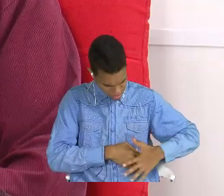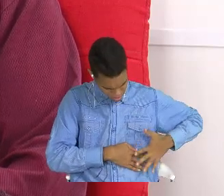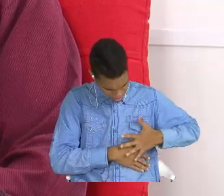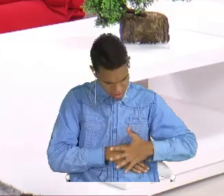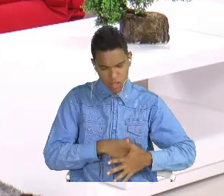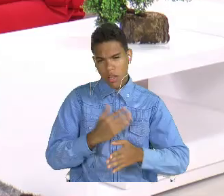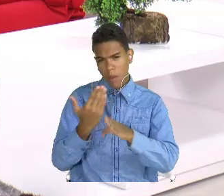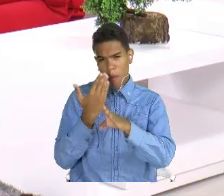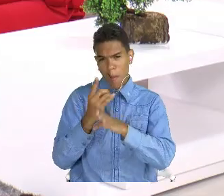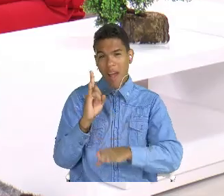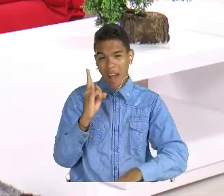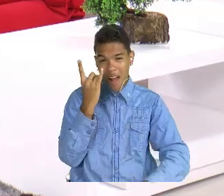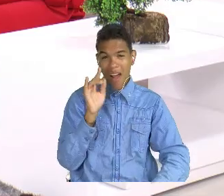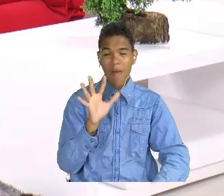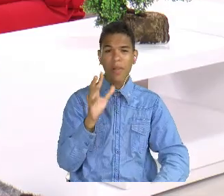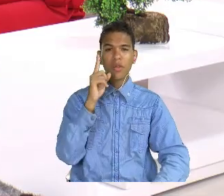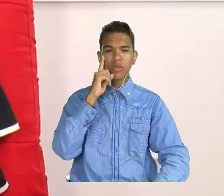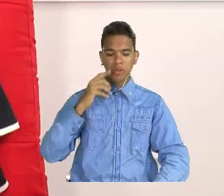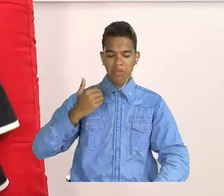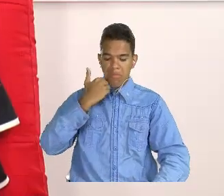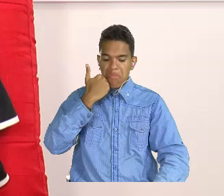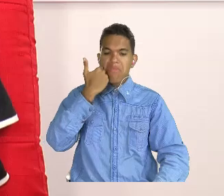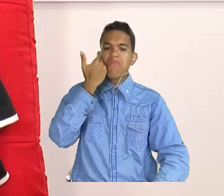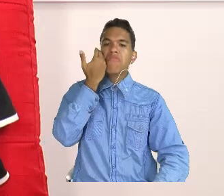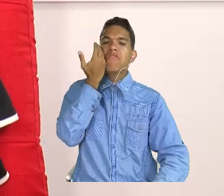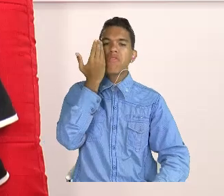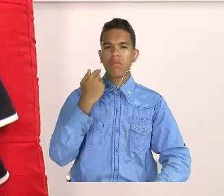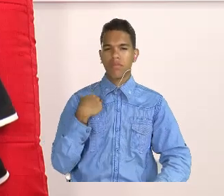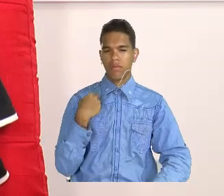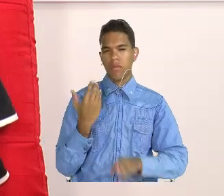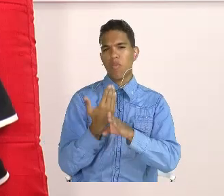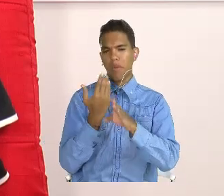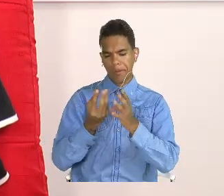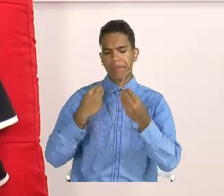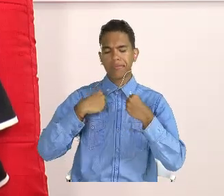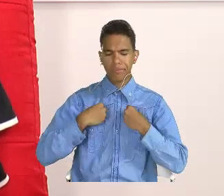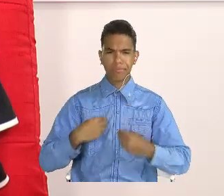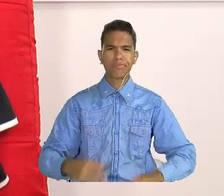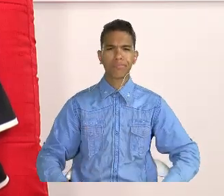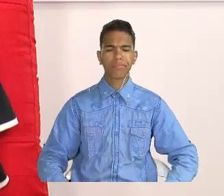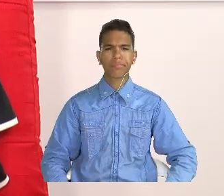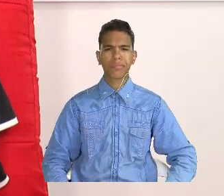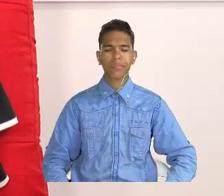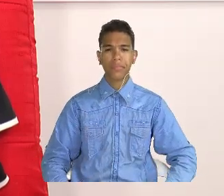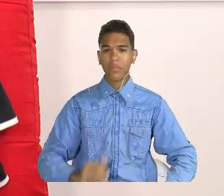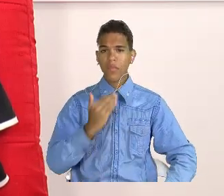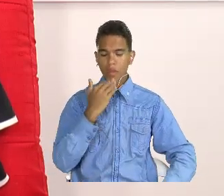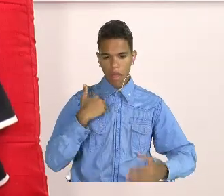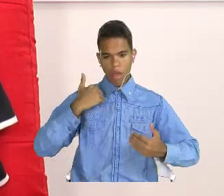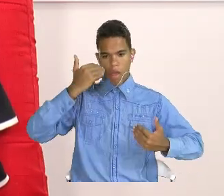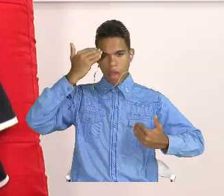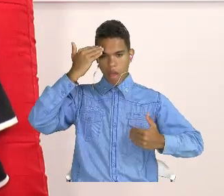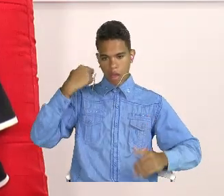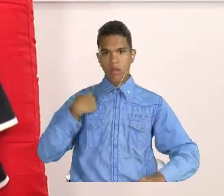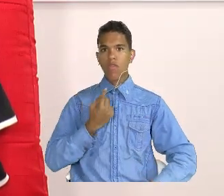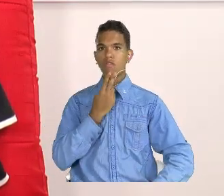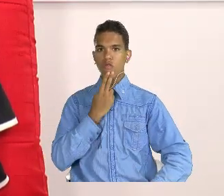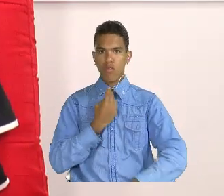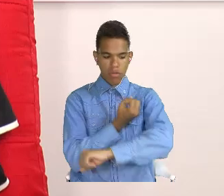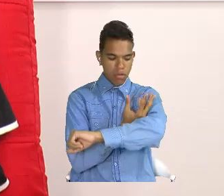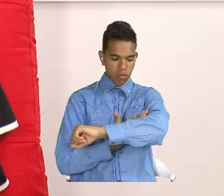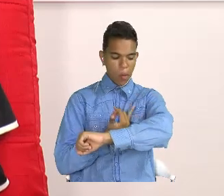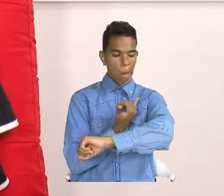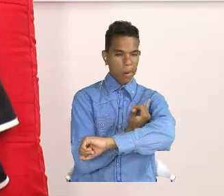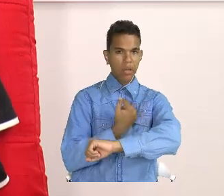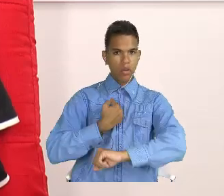adulta. Bueno, doctor, si es genético y por ejemplo una persona toma conciencia sobre sus hábitos alimenticios y sobre su